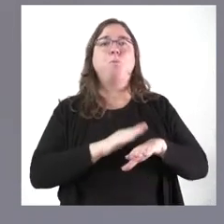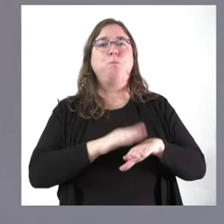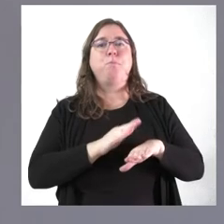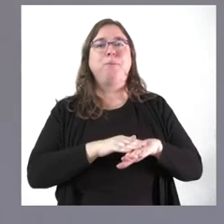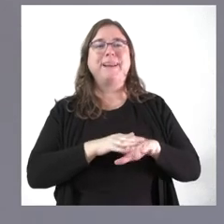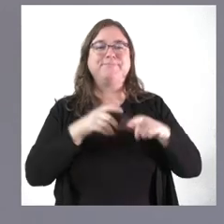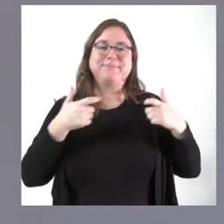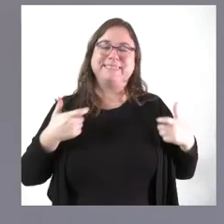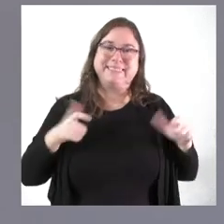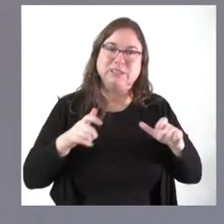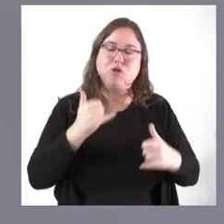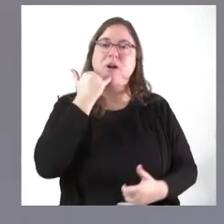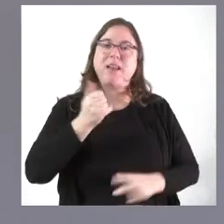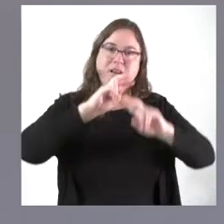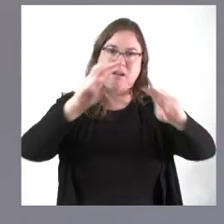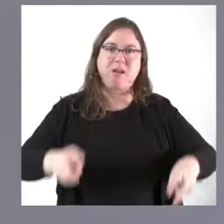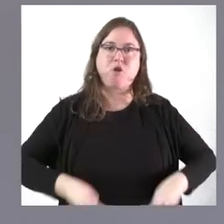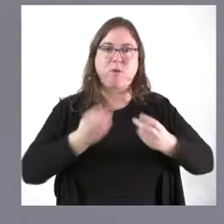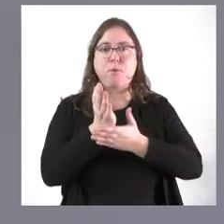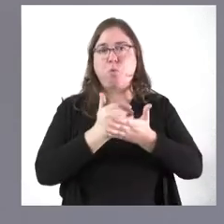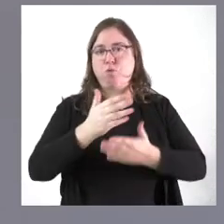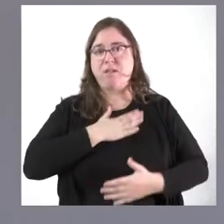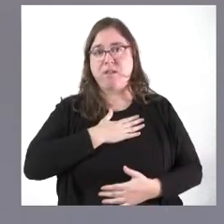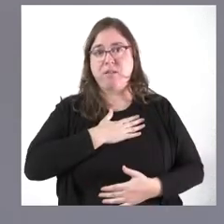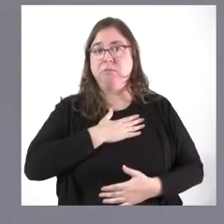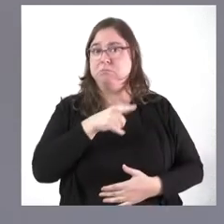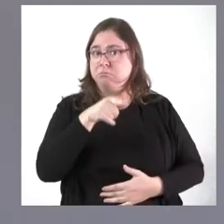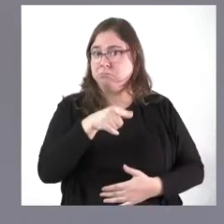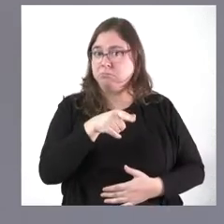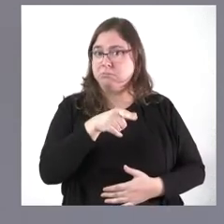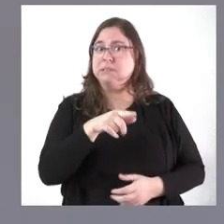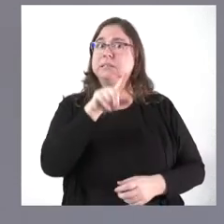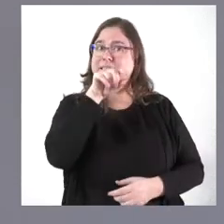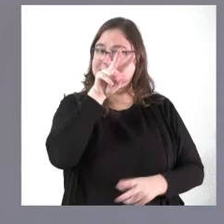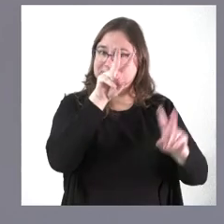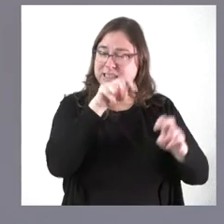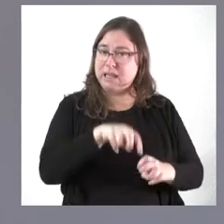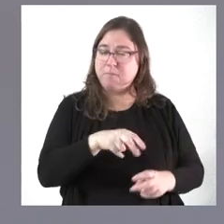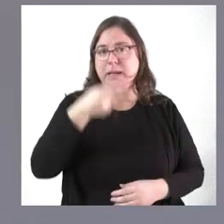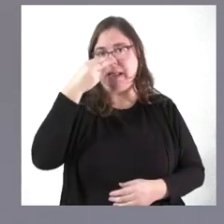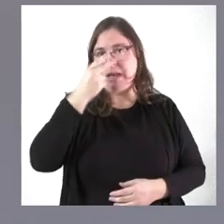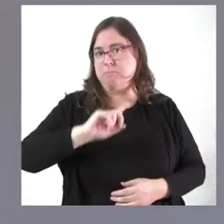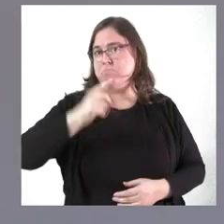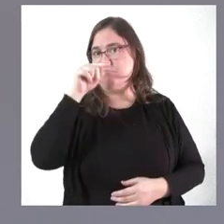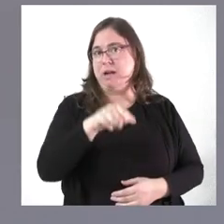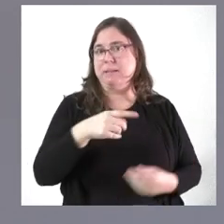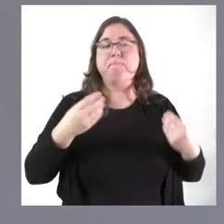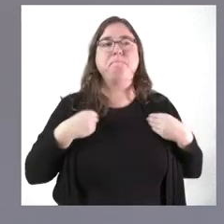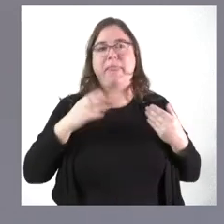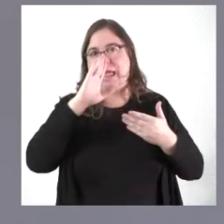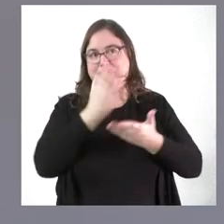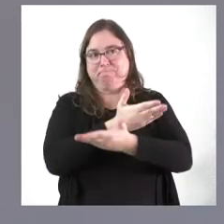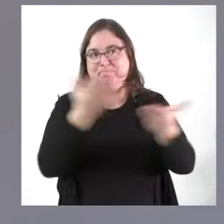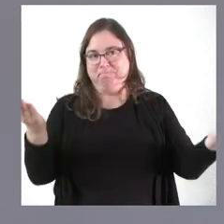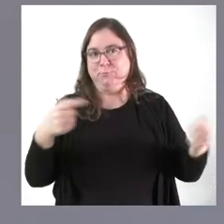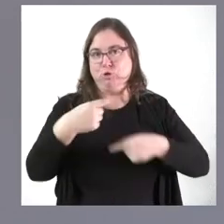todo el de energías renovables en nuestra comunidad Autónoma esta fue la parte que sin duda más interés puede tener con la vida directa y